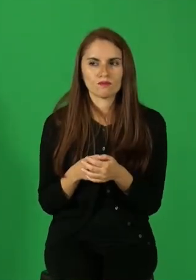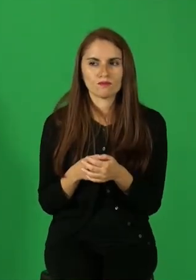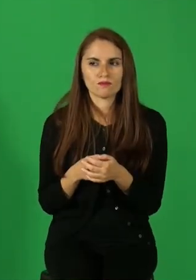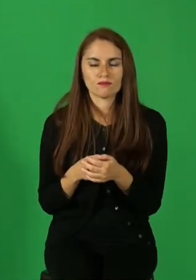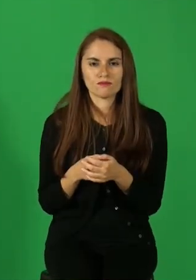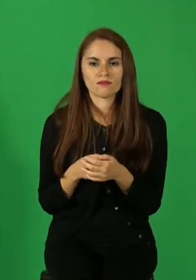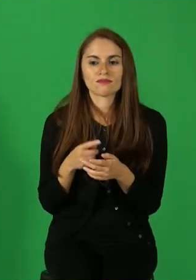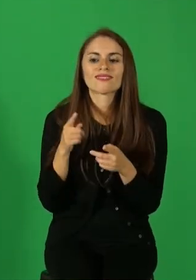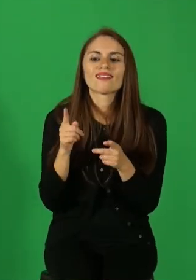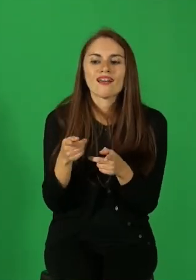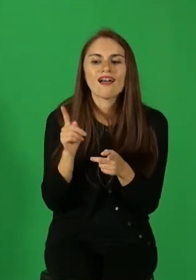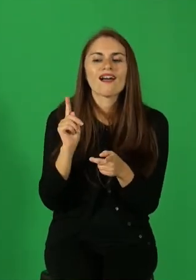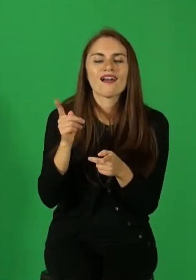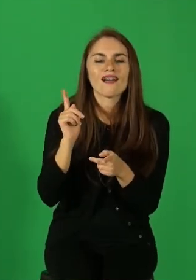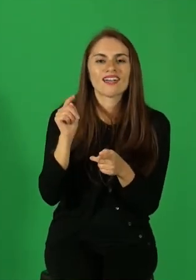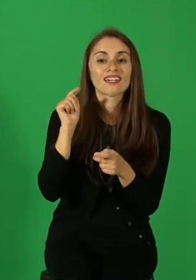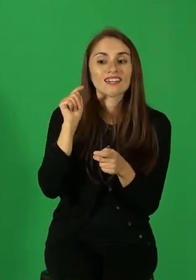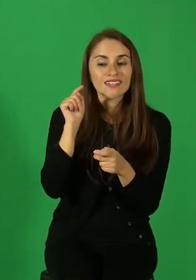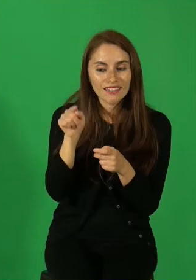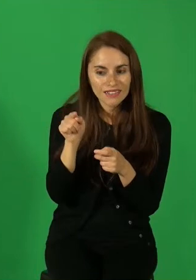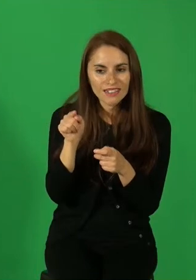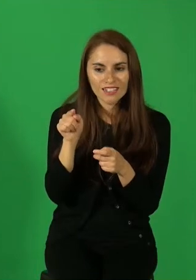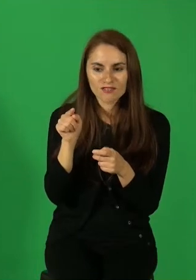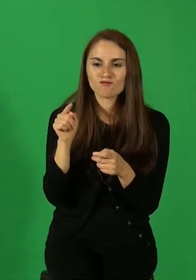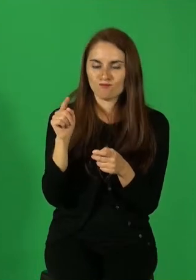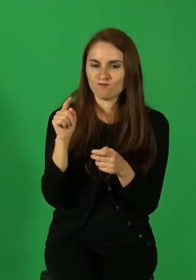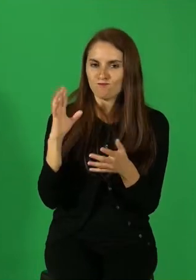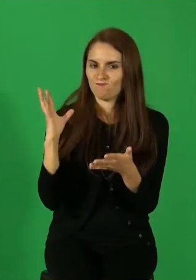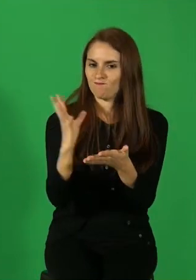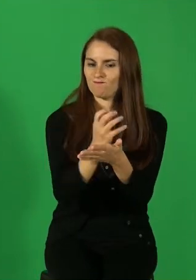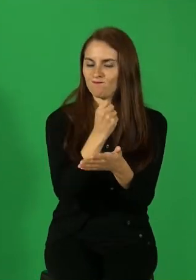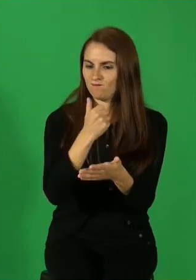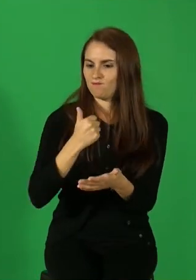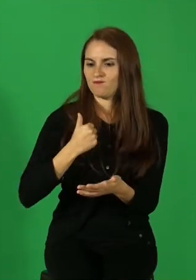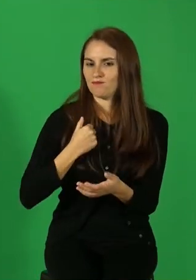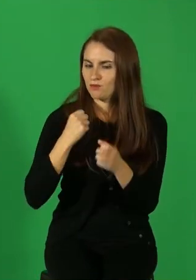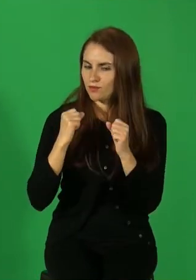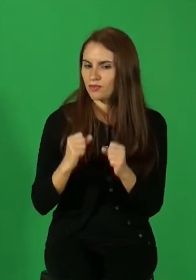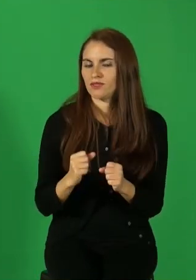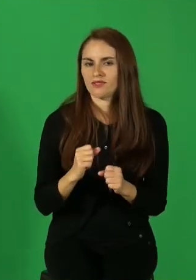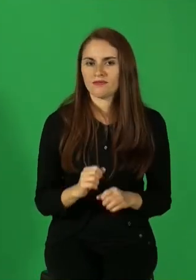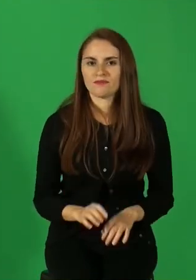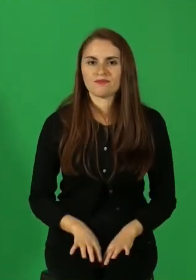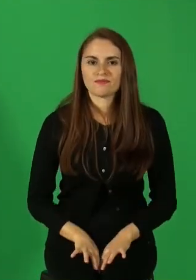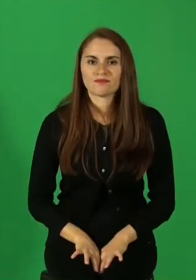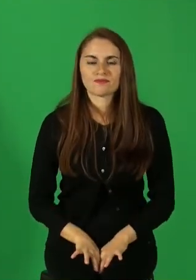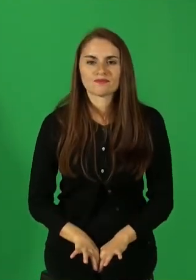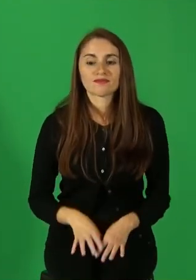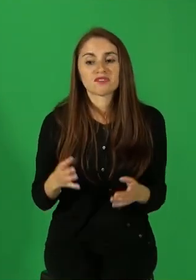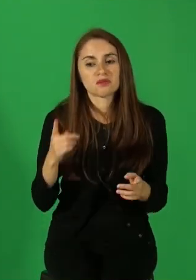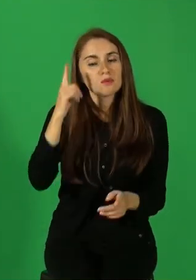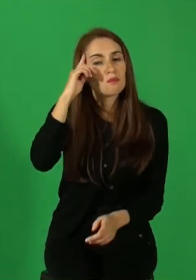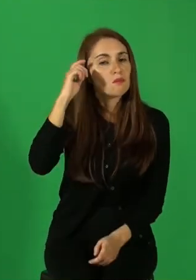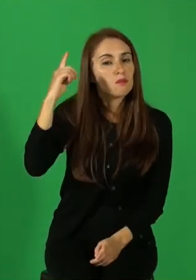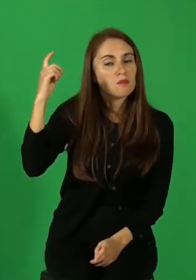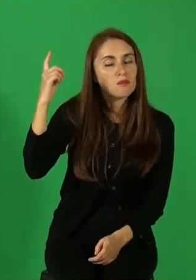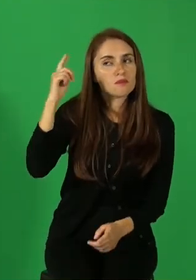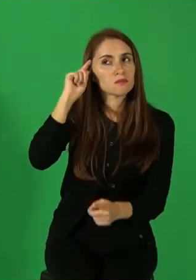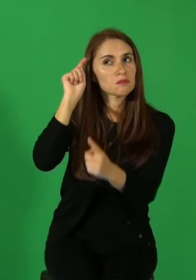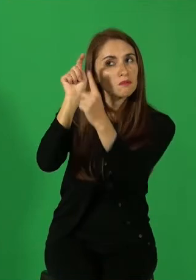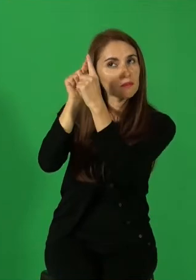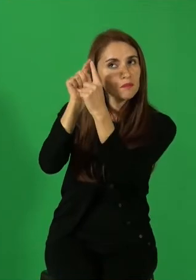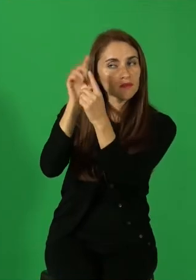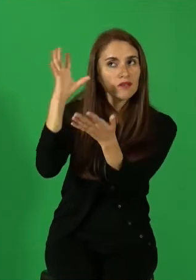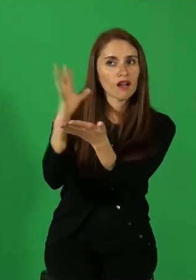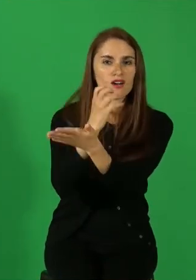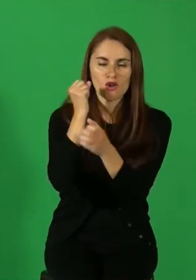sin duda va a lograr los objetivos que se ha propuesto o los sueños que se ha propuesto. Y